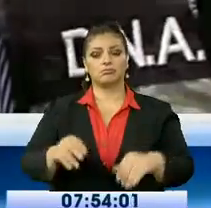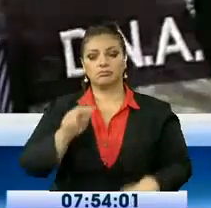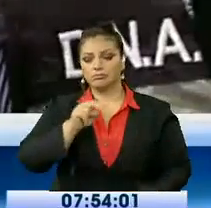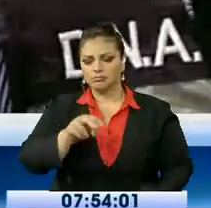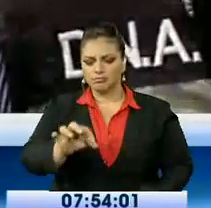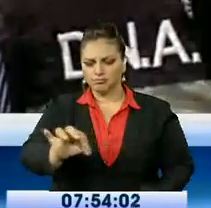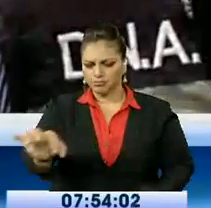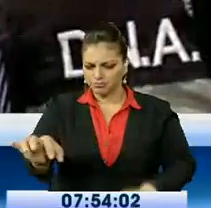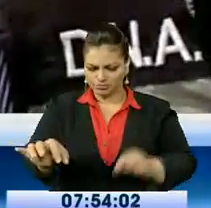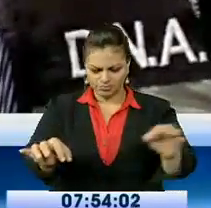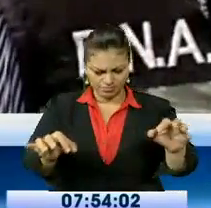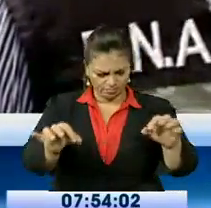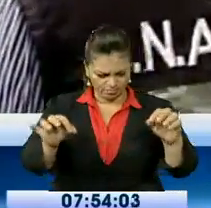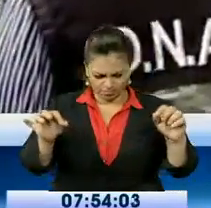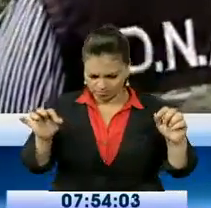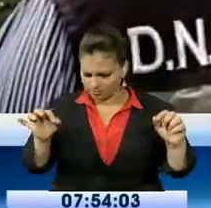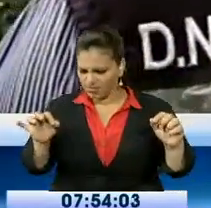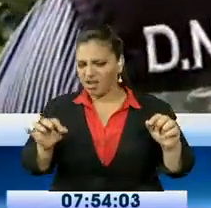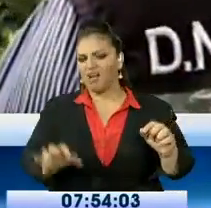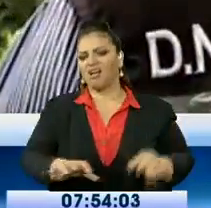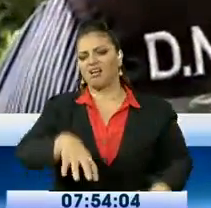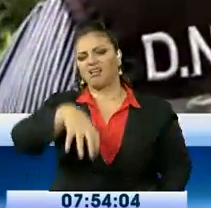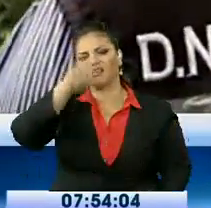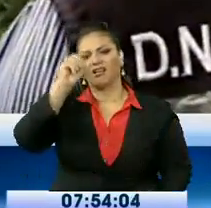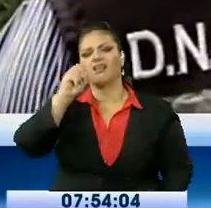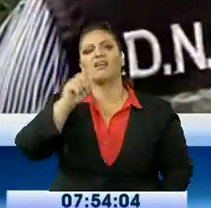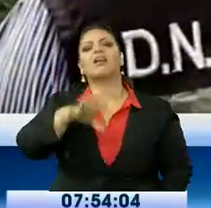donde optaban por fumar este tipo de plantas.